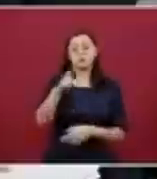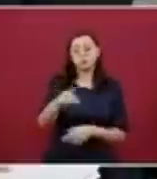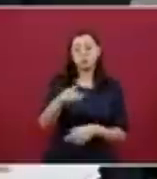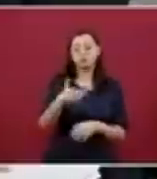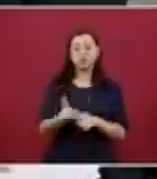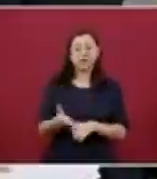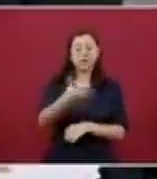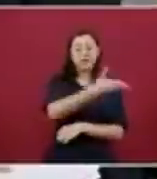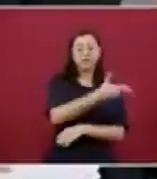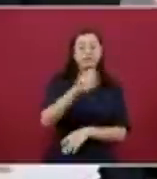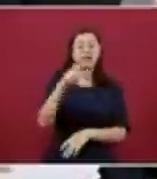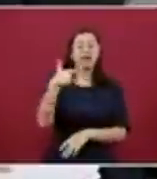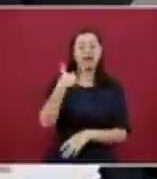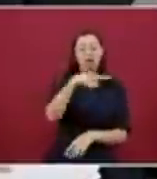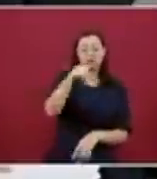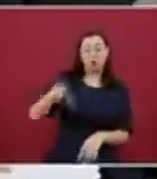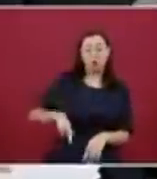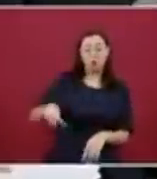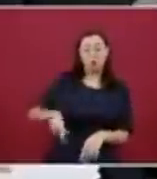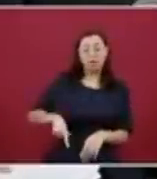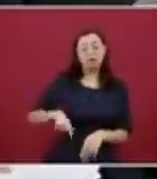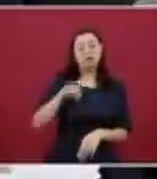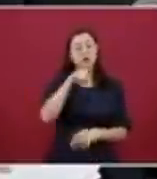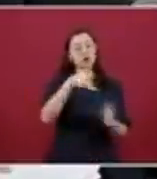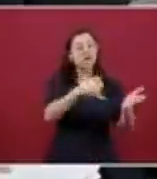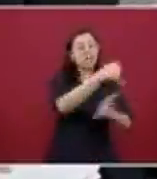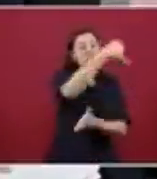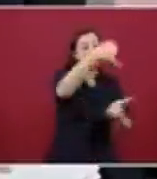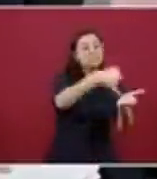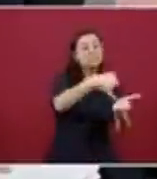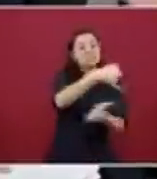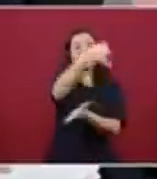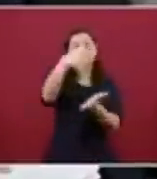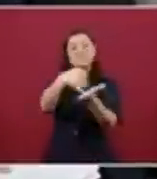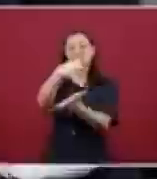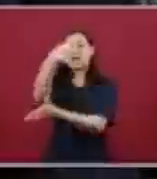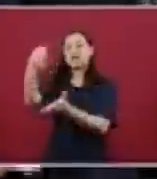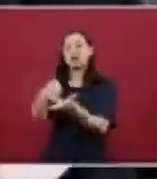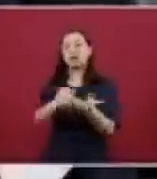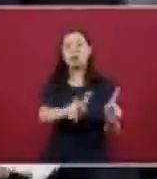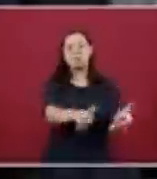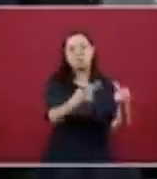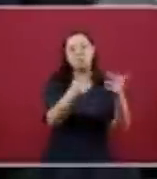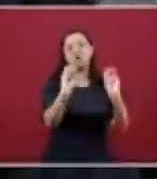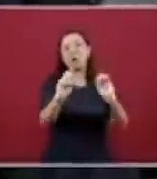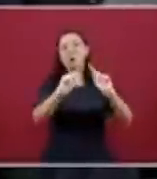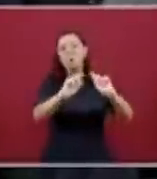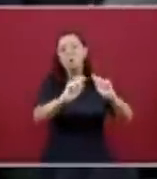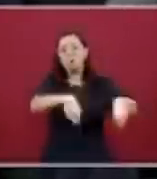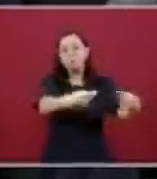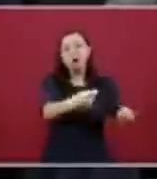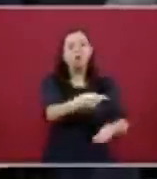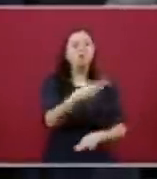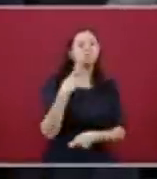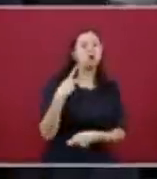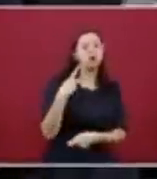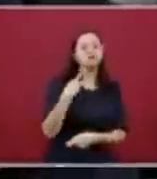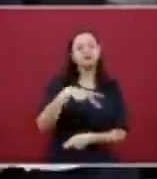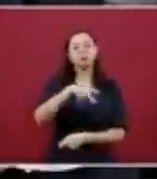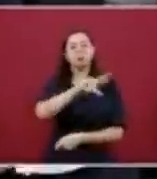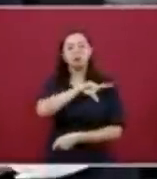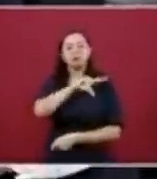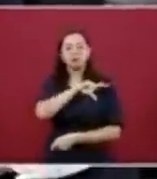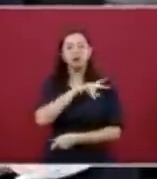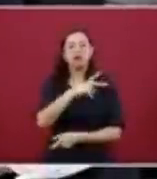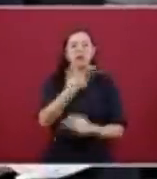administraciones pasadas a políticos, a banqueros? Debe tener usted ya información